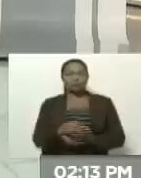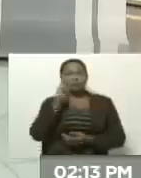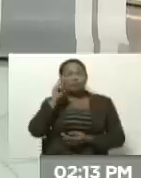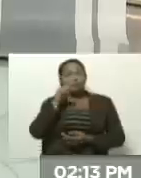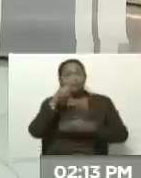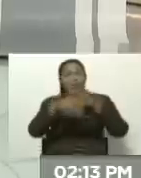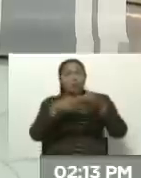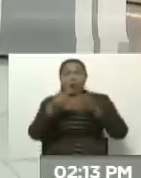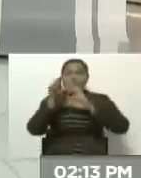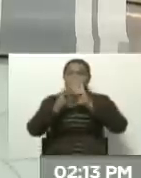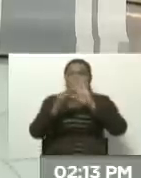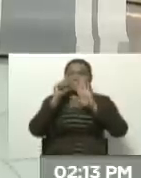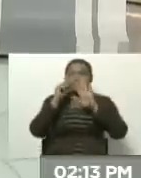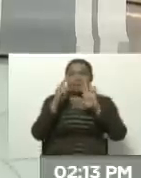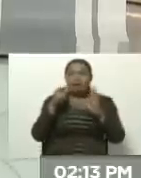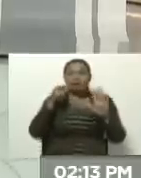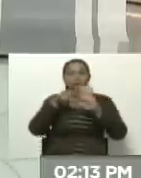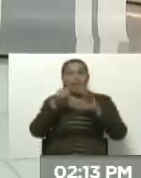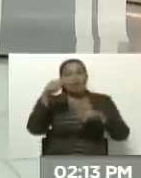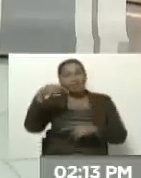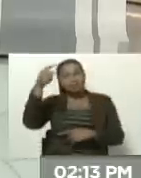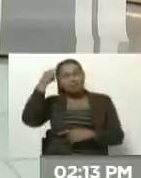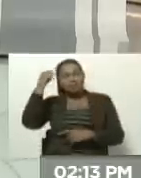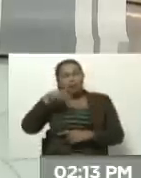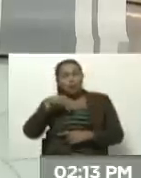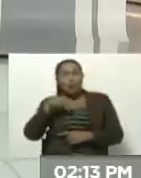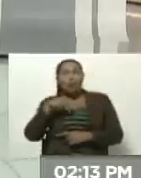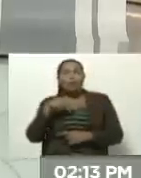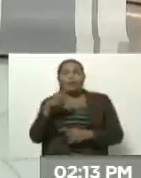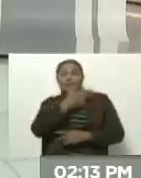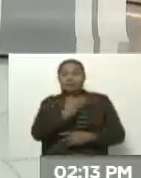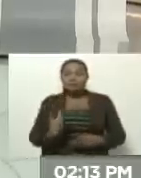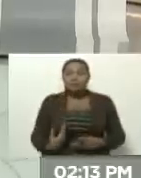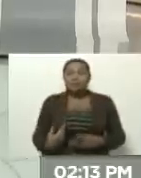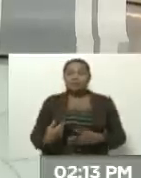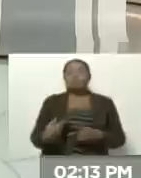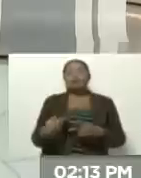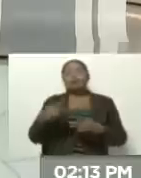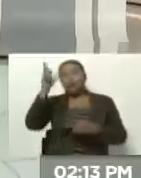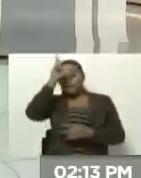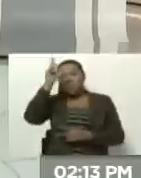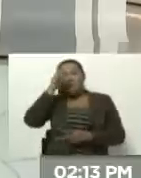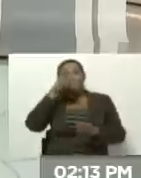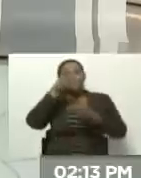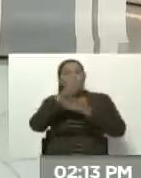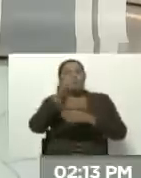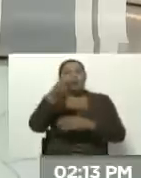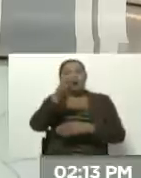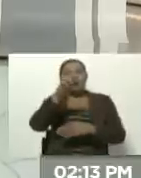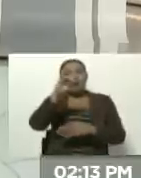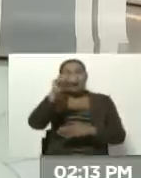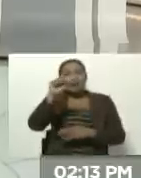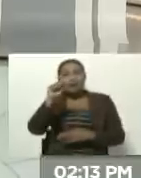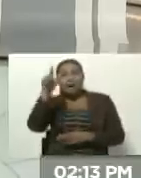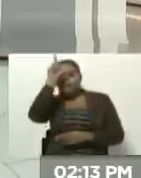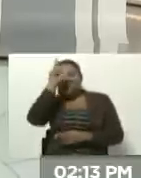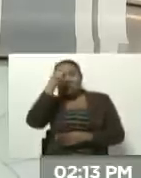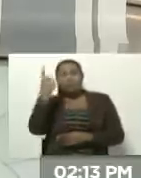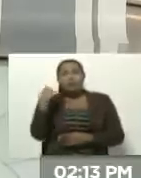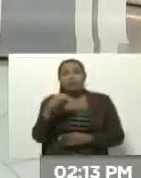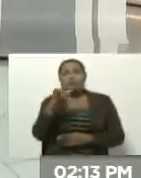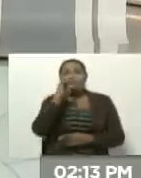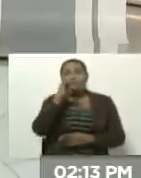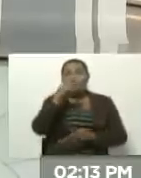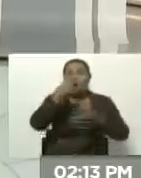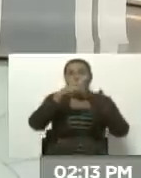viste ese material y es tan la tendencia del día de hoy del presidente en Turquía que nos vamos de inmediato con Graya Casella en Turquía. Nos tiene información, firma